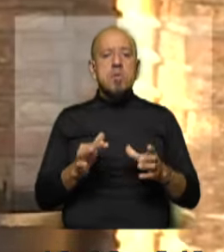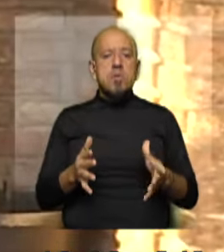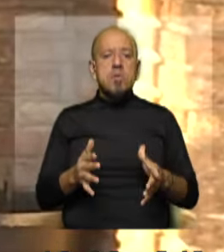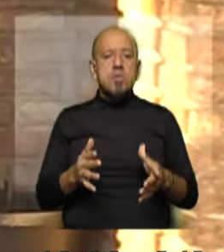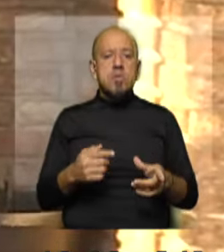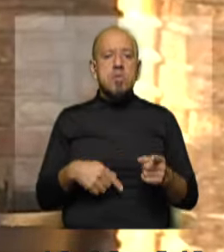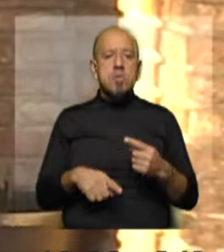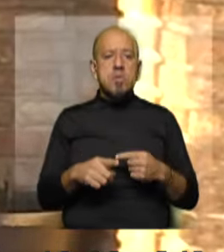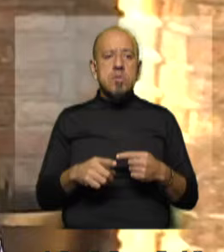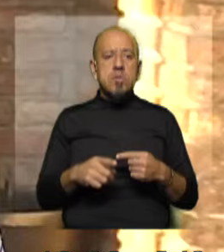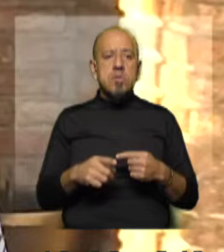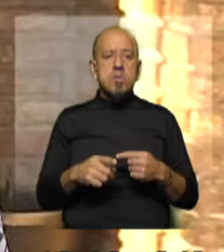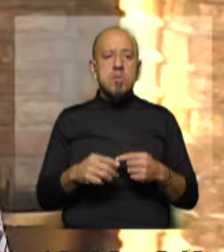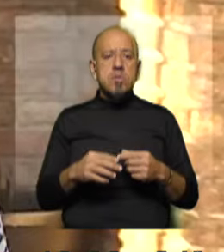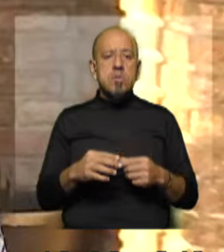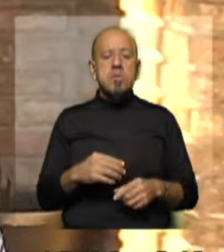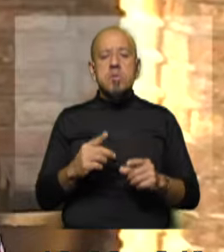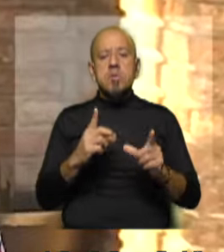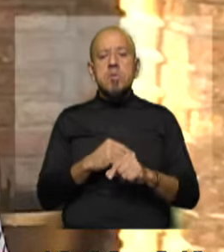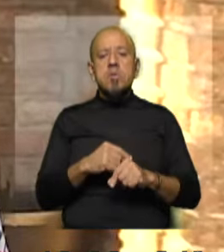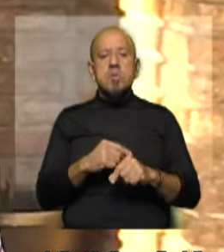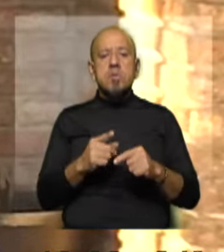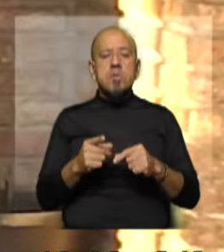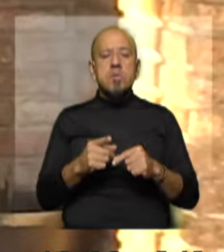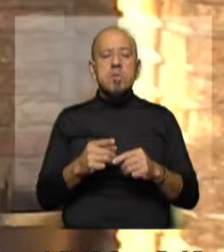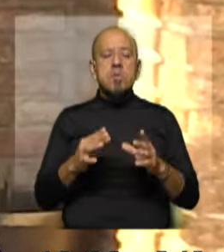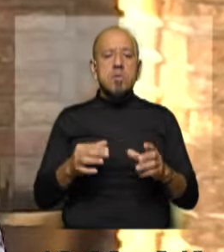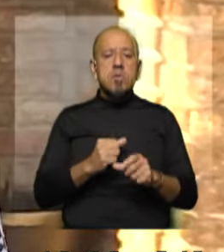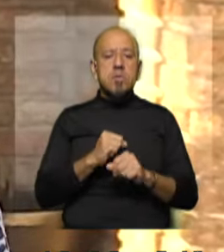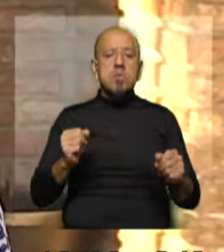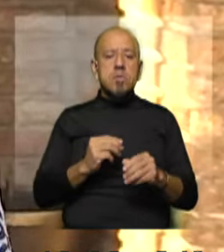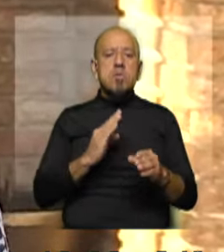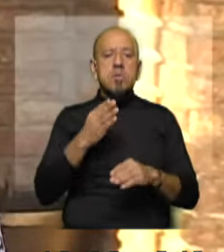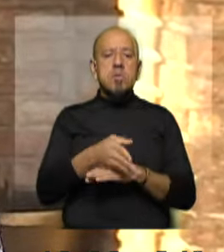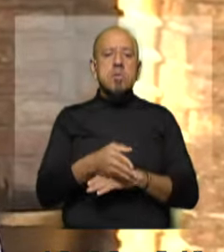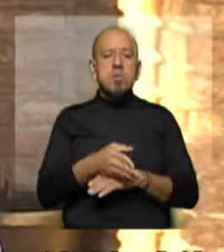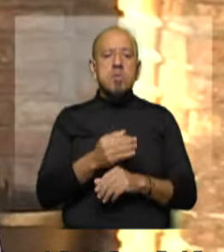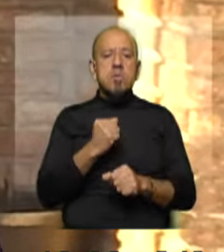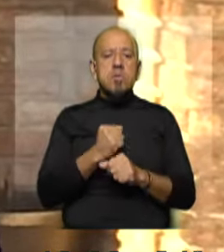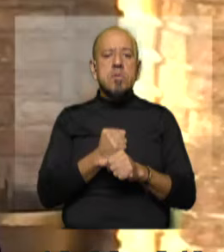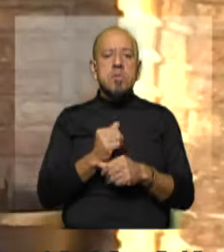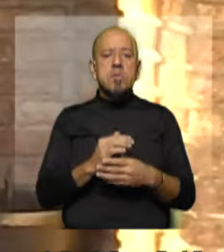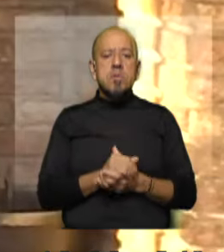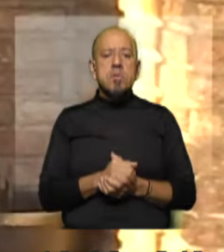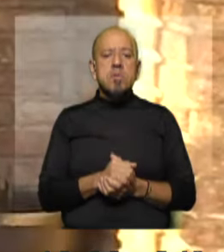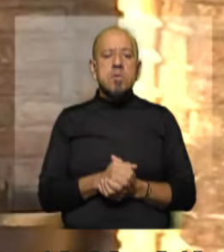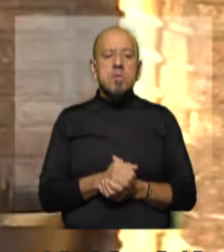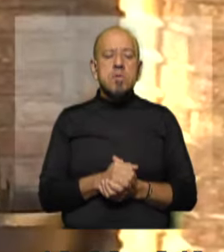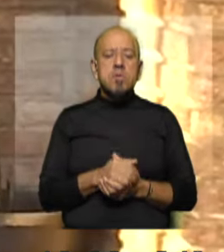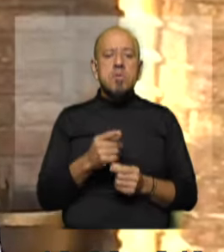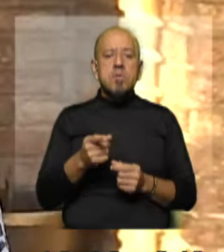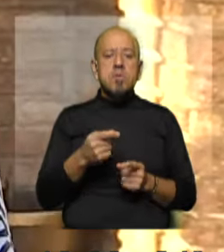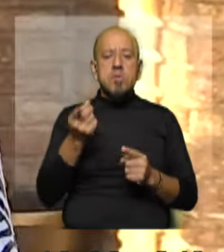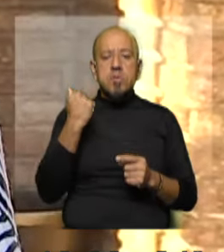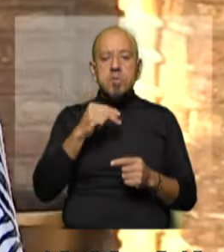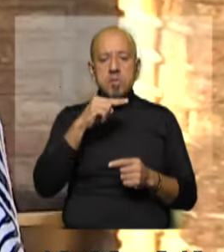de terminarlo el sistema educativo primario, bueno, que puedan acceder también al puesto de trabajo. Ustedes presentaron, decíamos el viernes